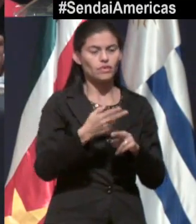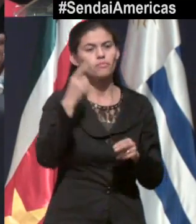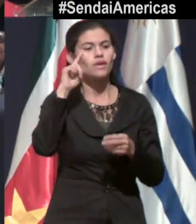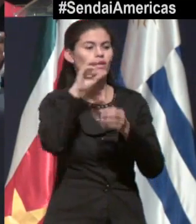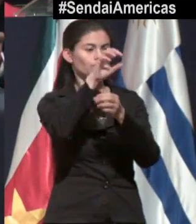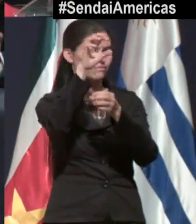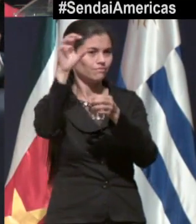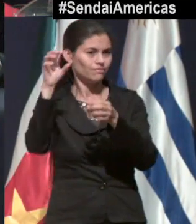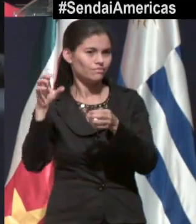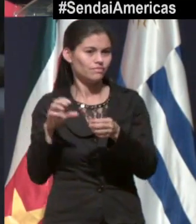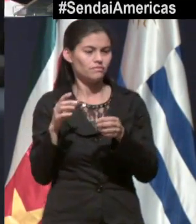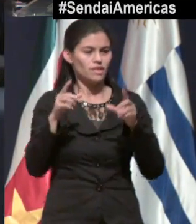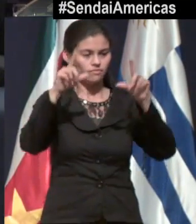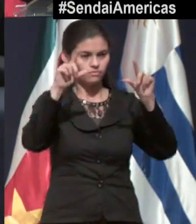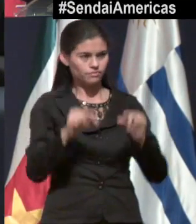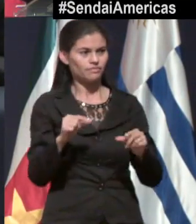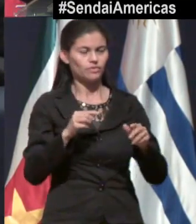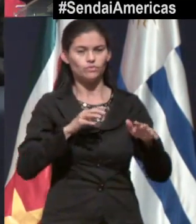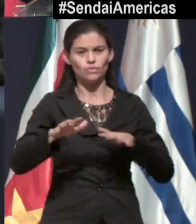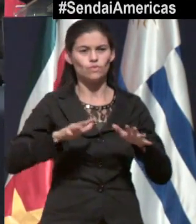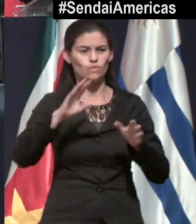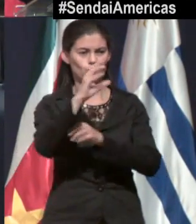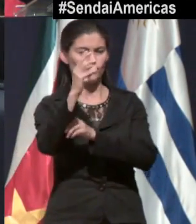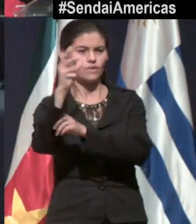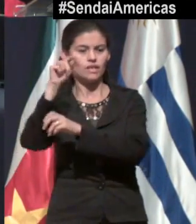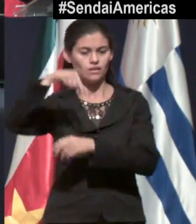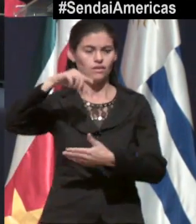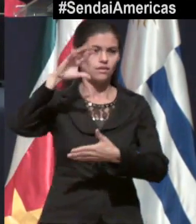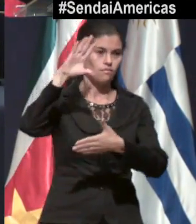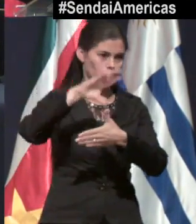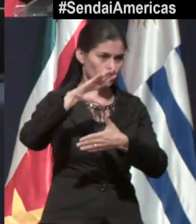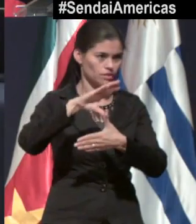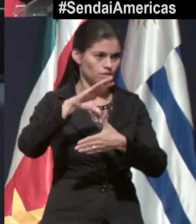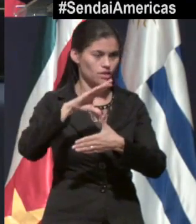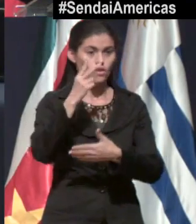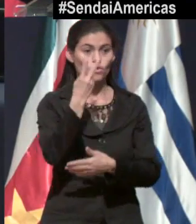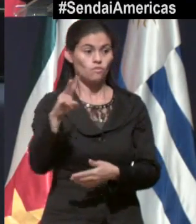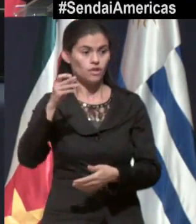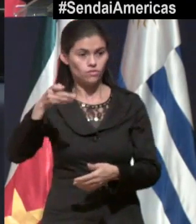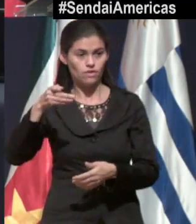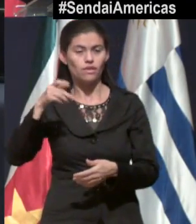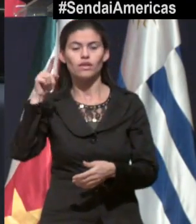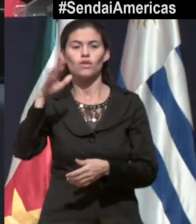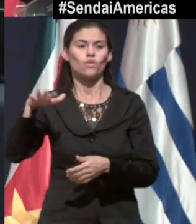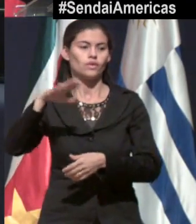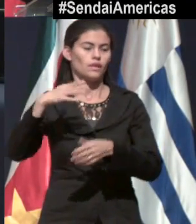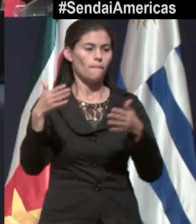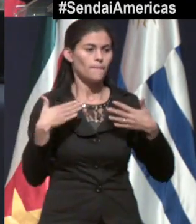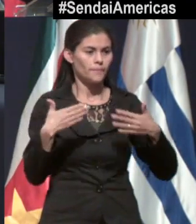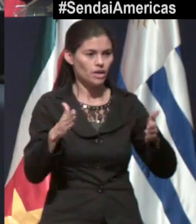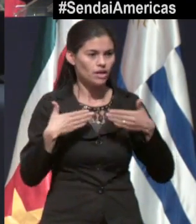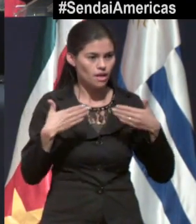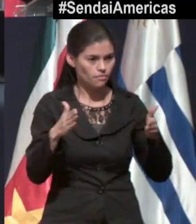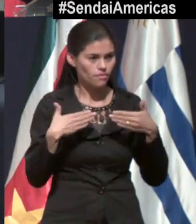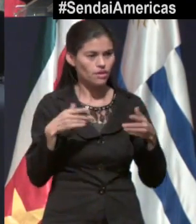Regional para la Reducción de Riesgo de Desastres de las Américas en 2009 en la ciudad de Panamá, y